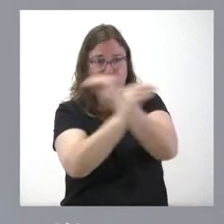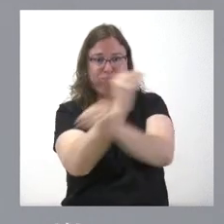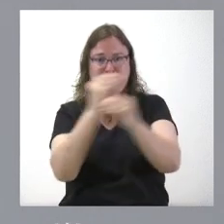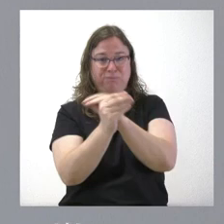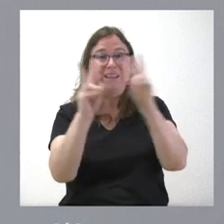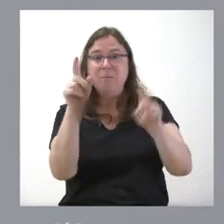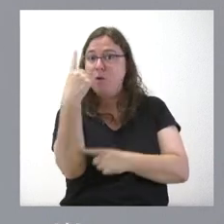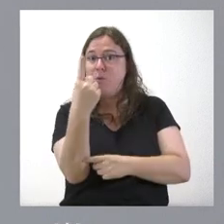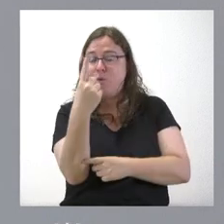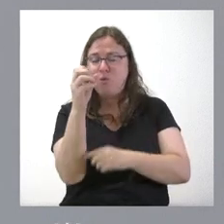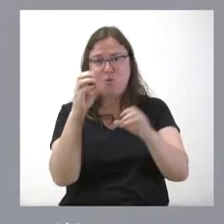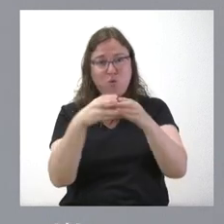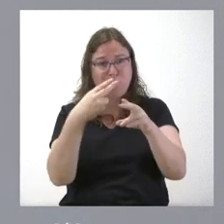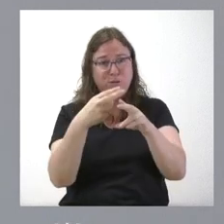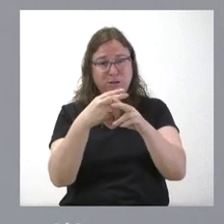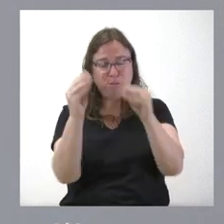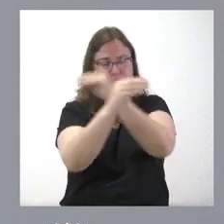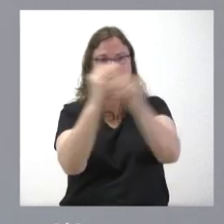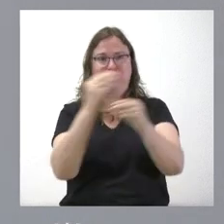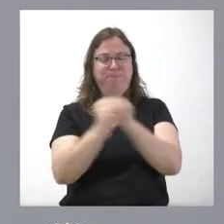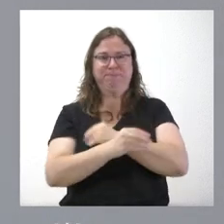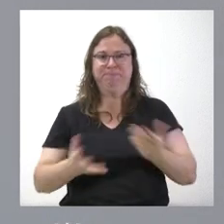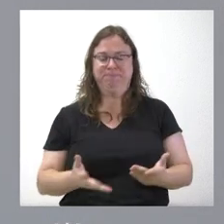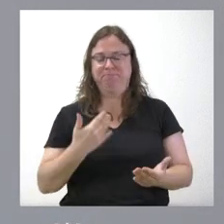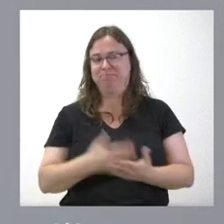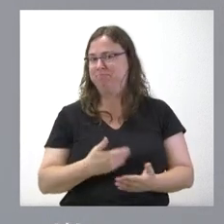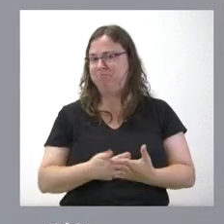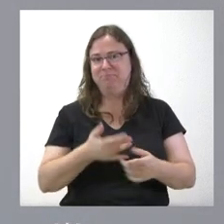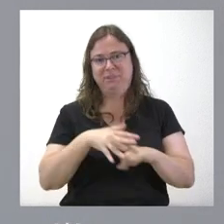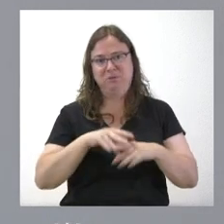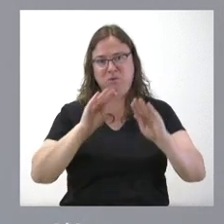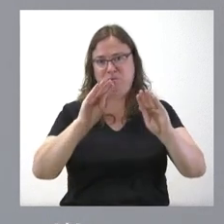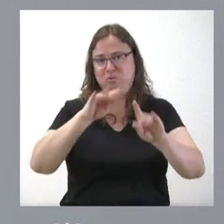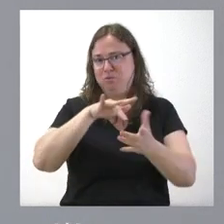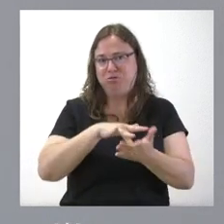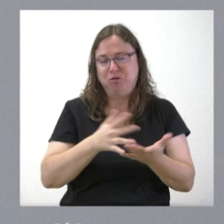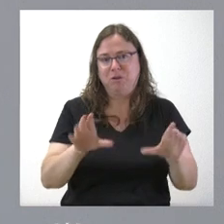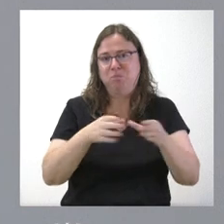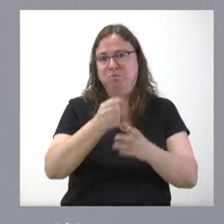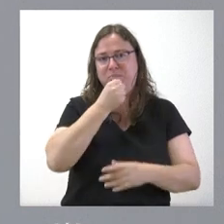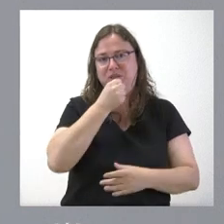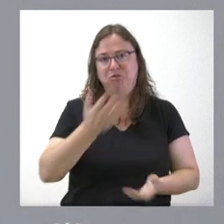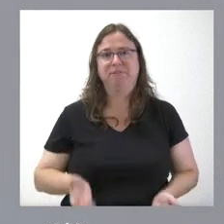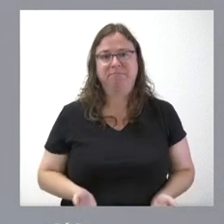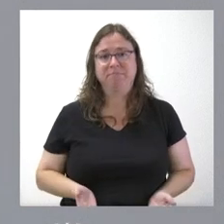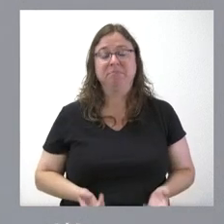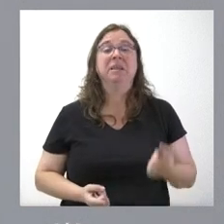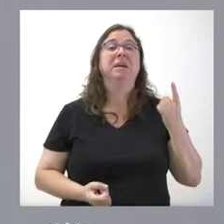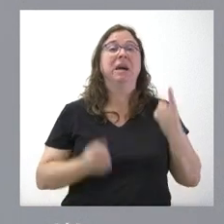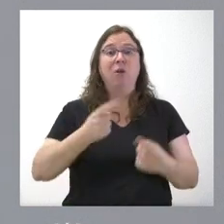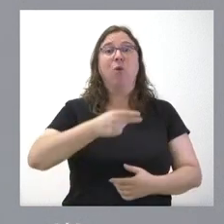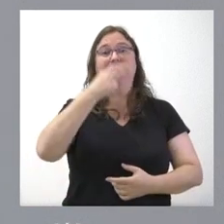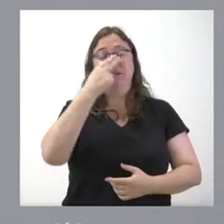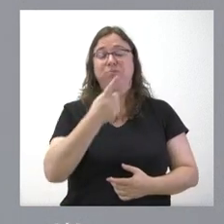asunto es un fiel reflejo de la situación por la que atraviesa el psoe a nosotros nos interesaría que hubiera un